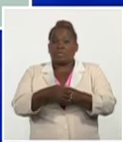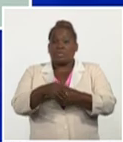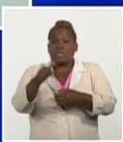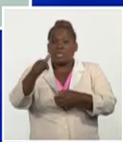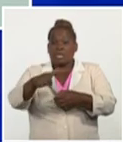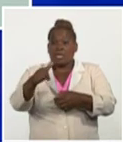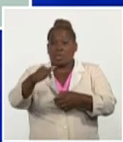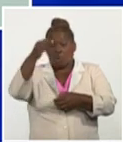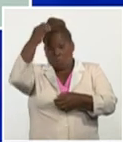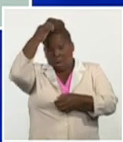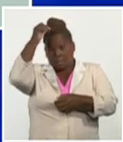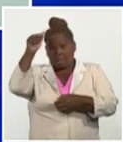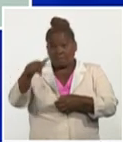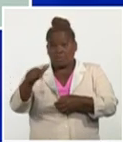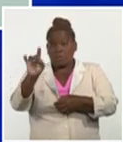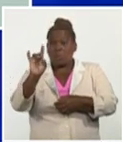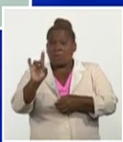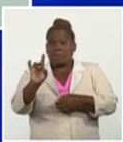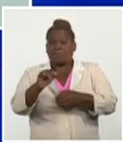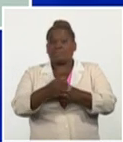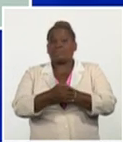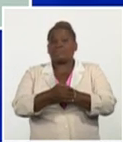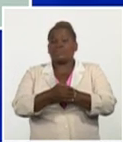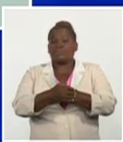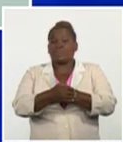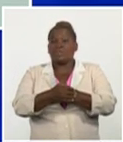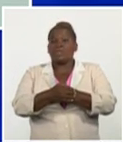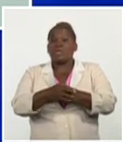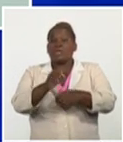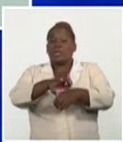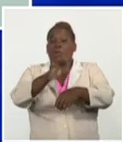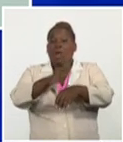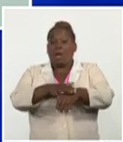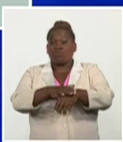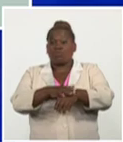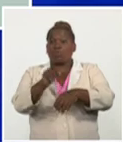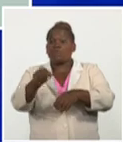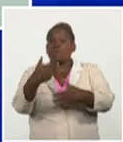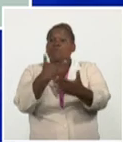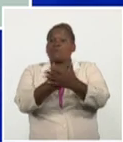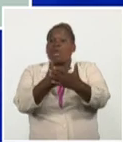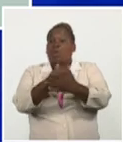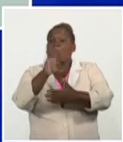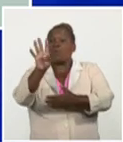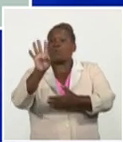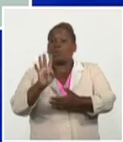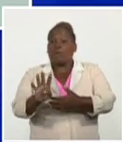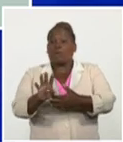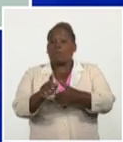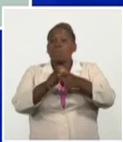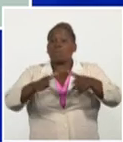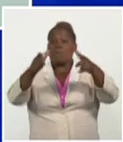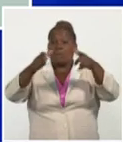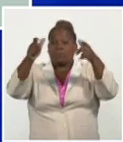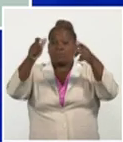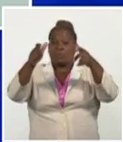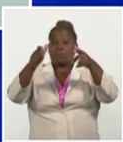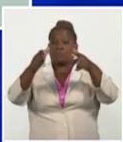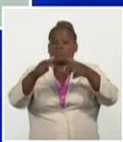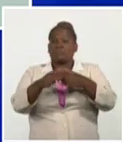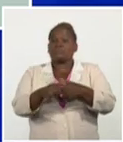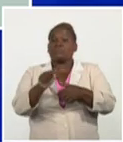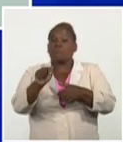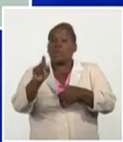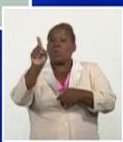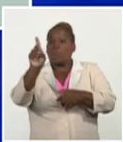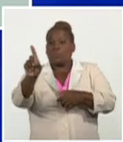Guisa con 9, Río Cauto y Yara con 4 cada uno, y Bartolomé Mazó diagnostica un